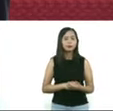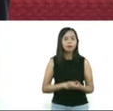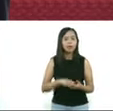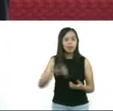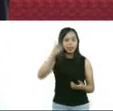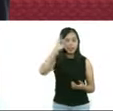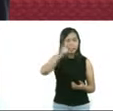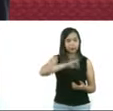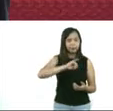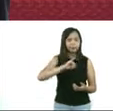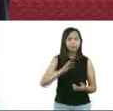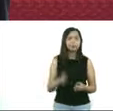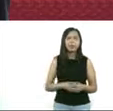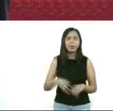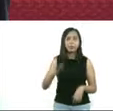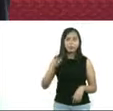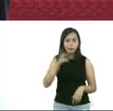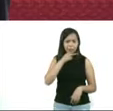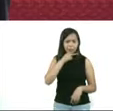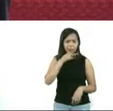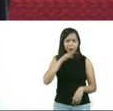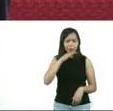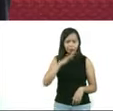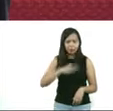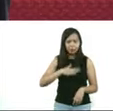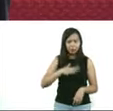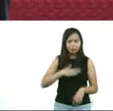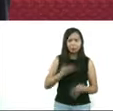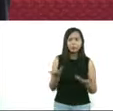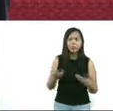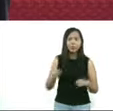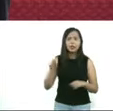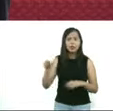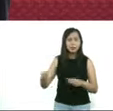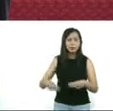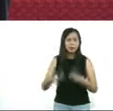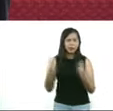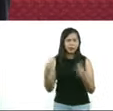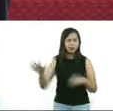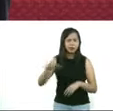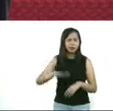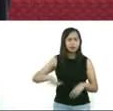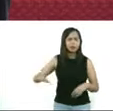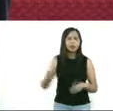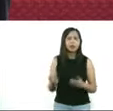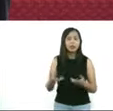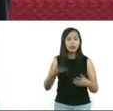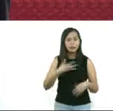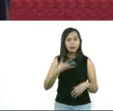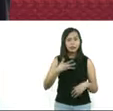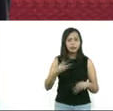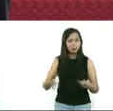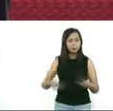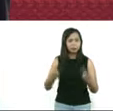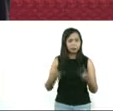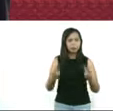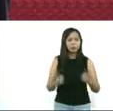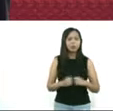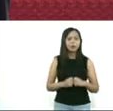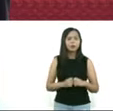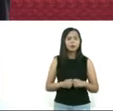jefa, mis papás tienen un puesto en un mercado público. Quisiera saber qué se tiene o pretende realizar algún programa de